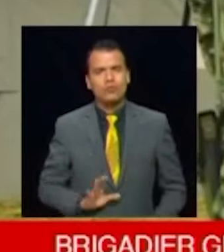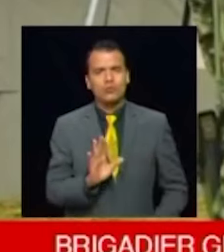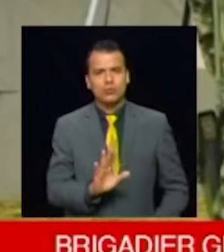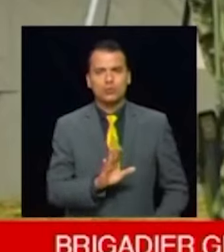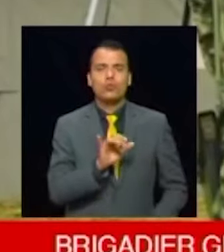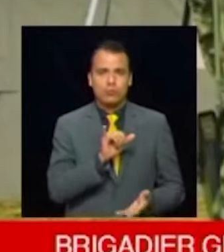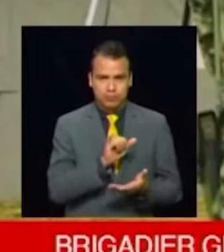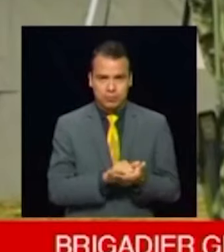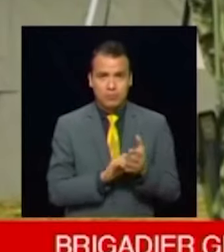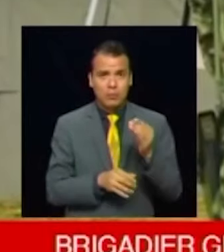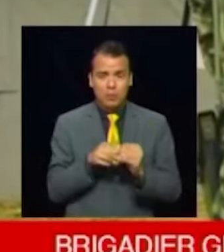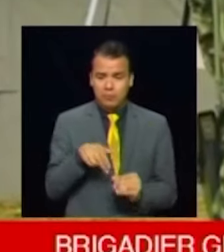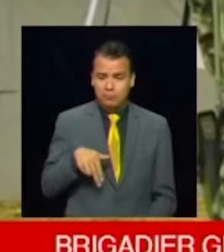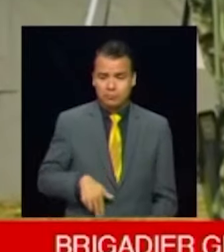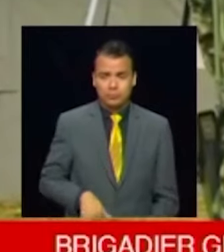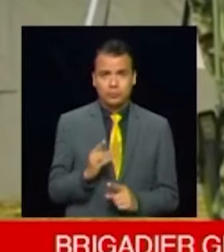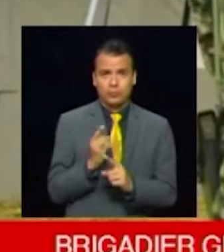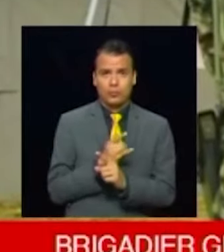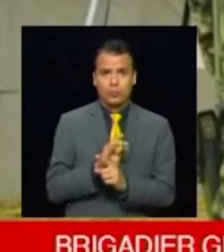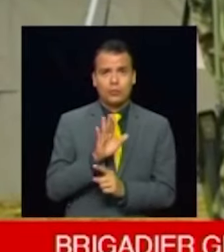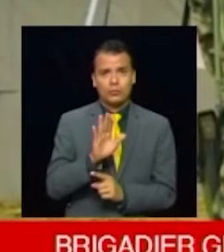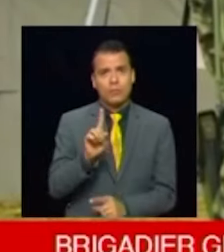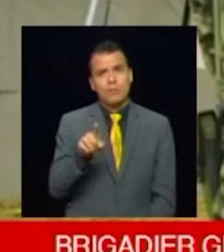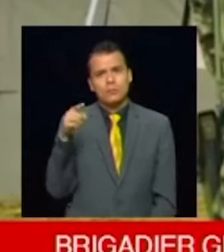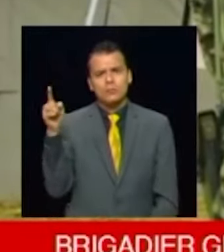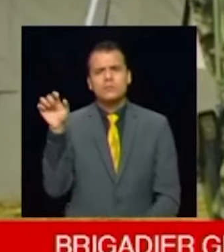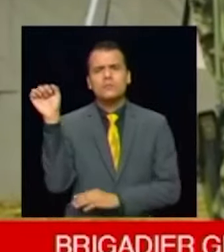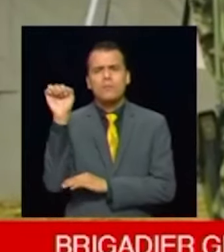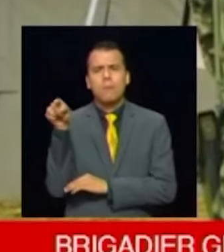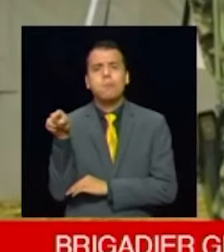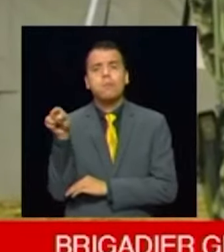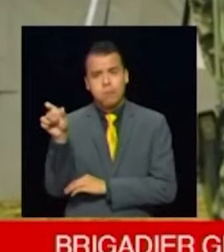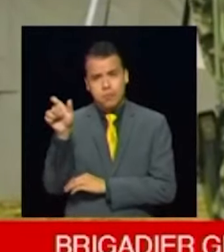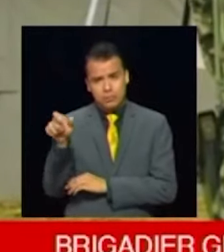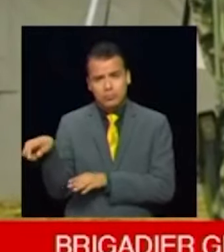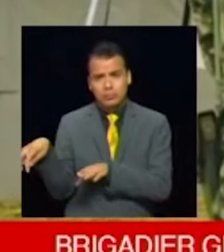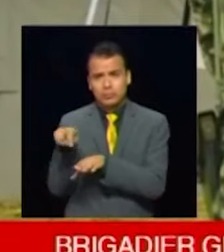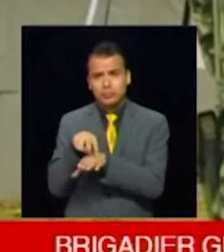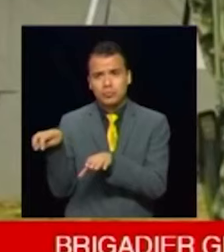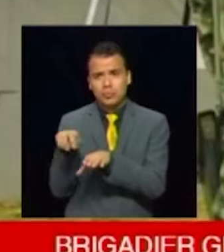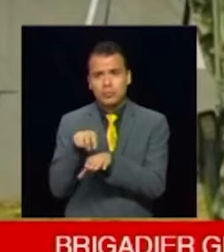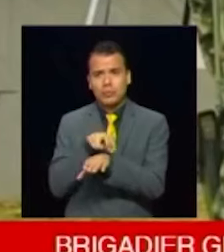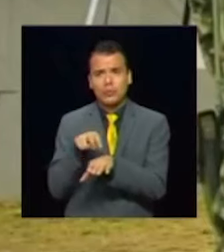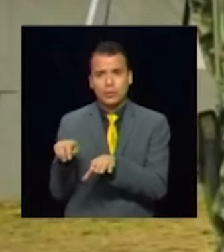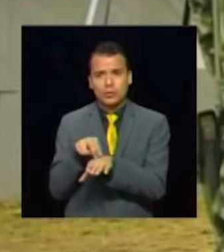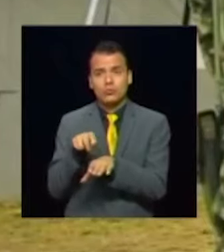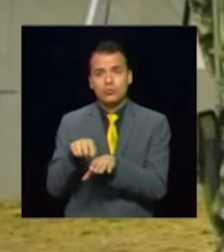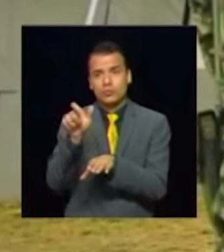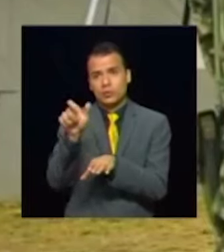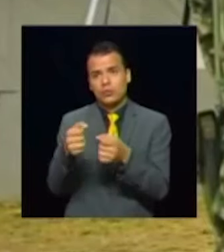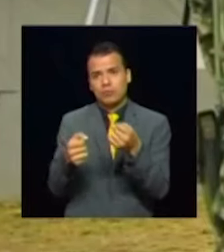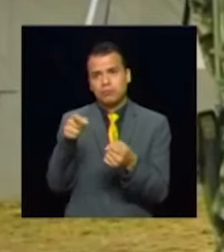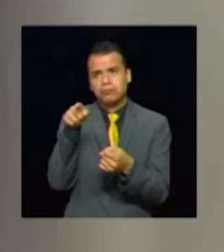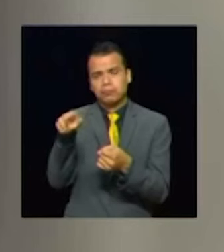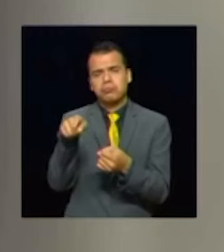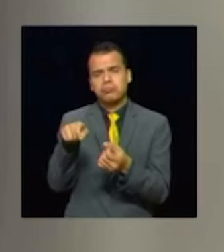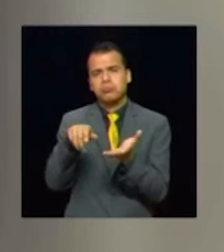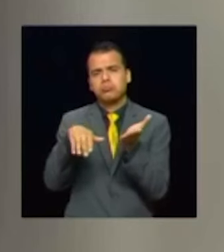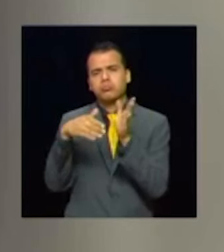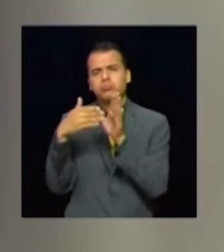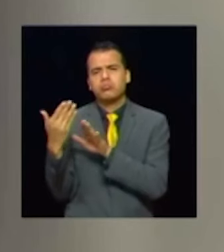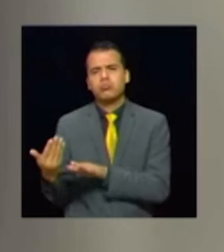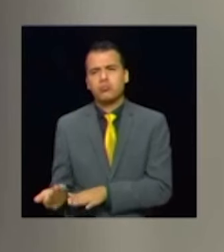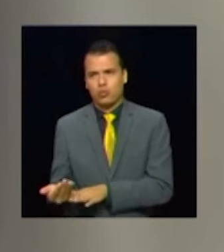fuego. El conductor de uno de los vehículos que transportaba a este personal resultó muerto en medio del fuego